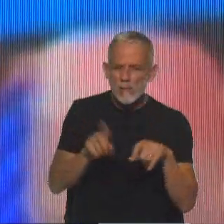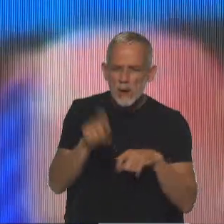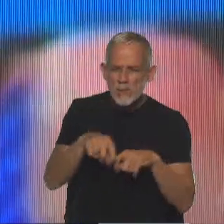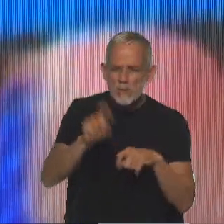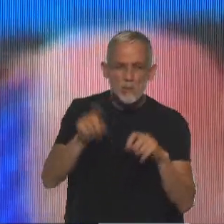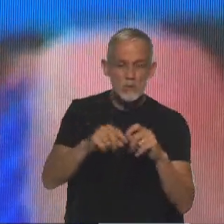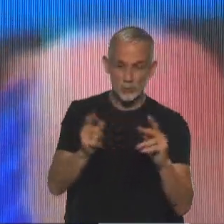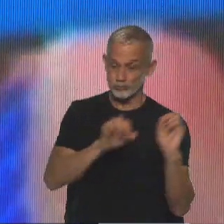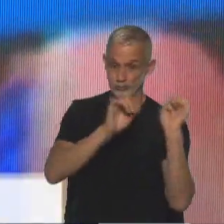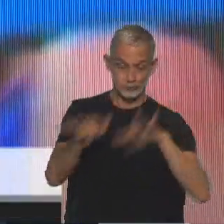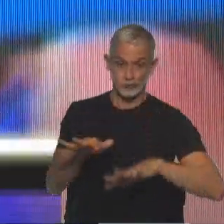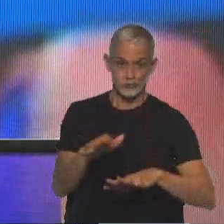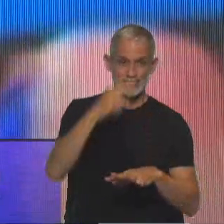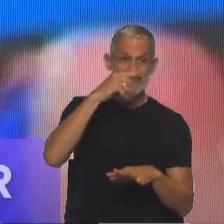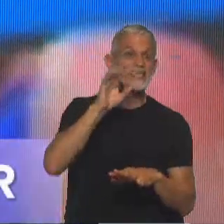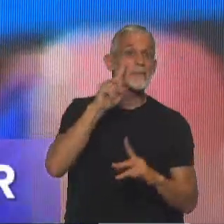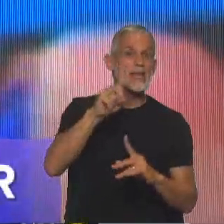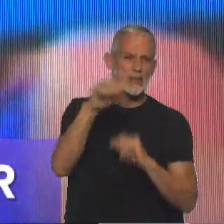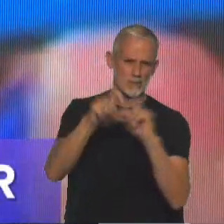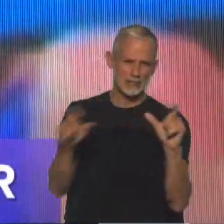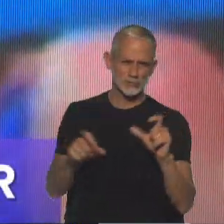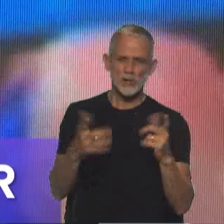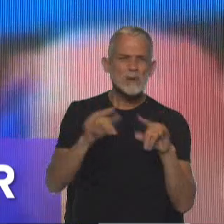que el aluvión de gente que se había metido en